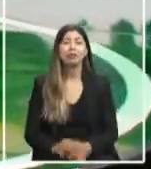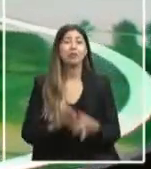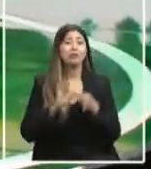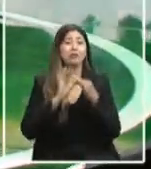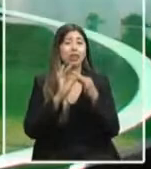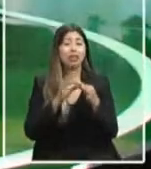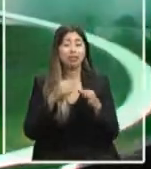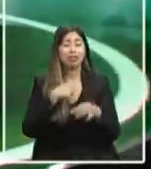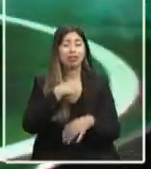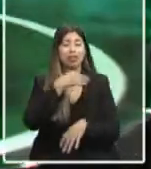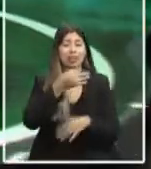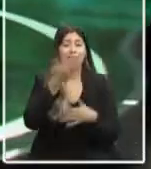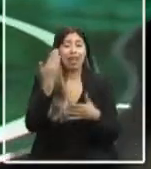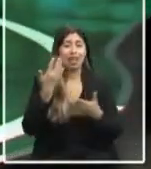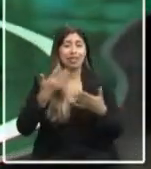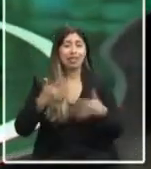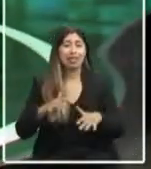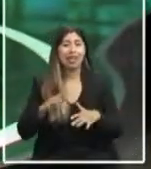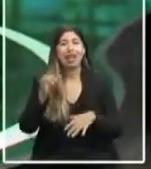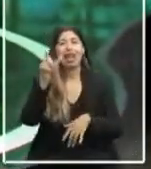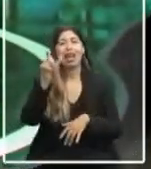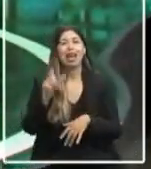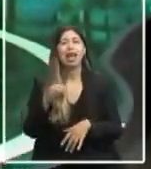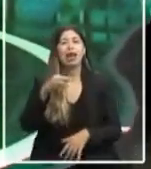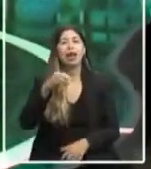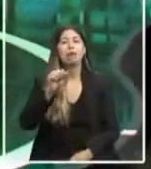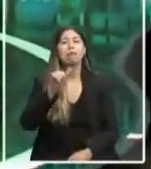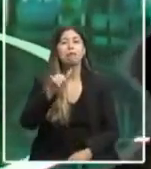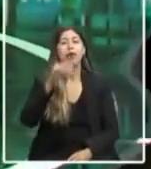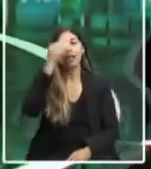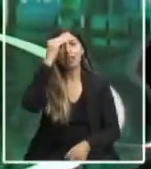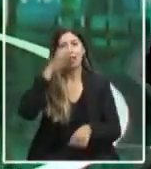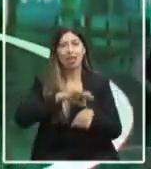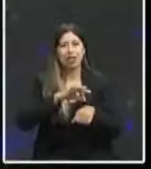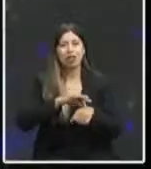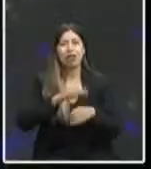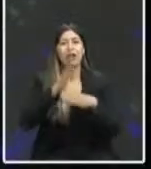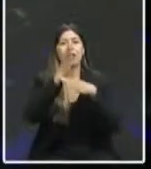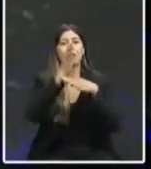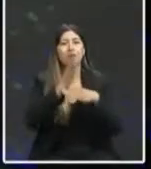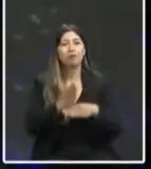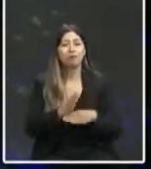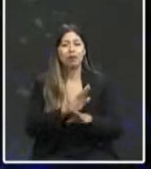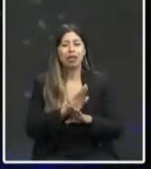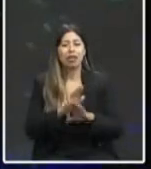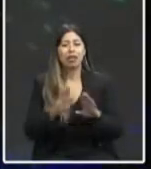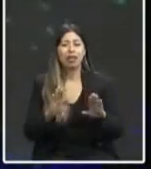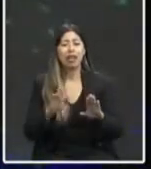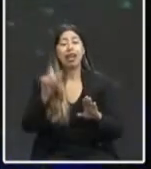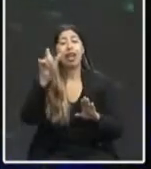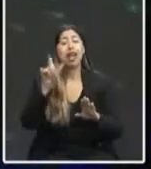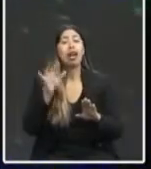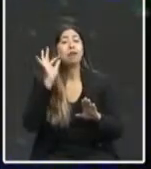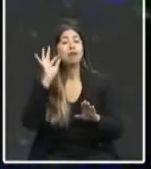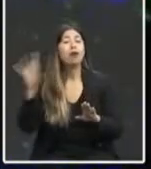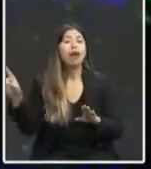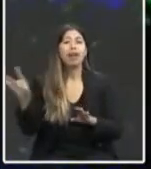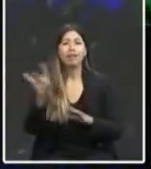Agradecemos, como les decía, la participación de la doctora May. Para ir cerrando esta jornada, tenemos a una siguiente